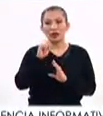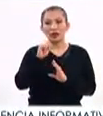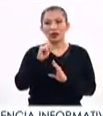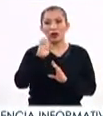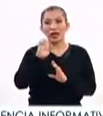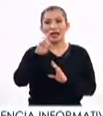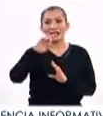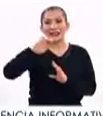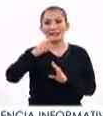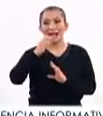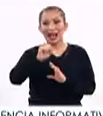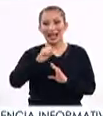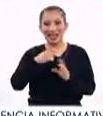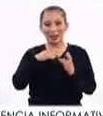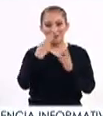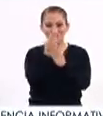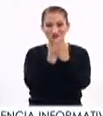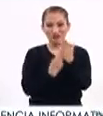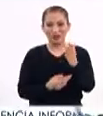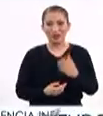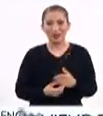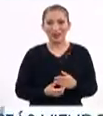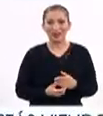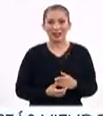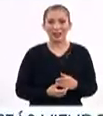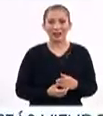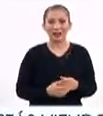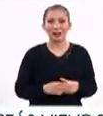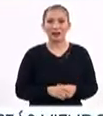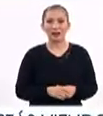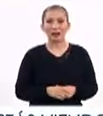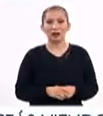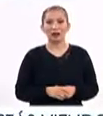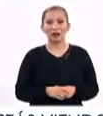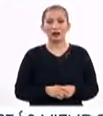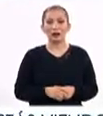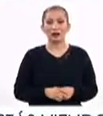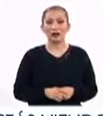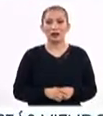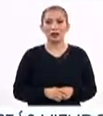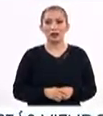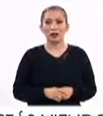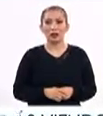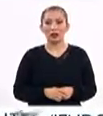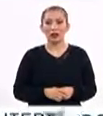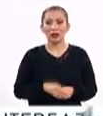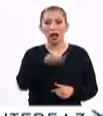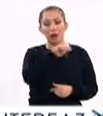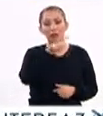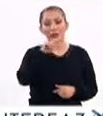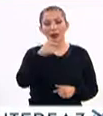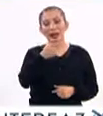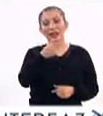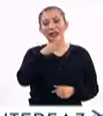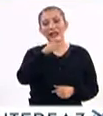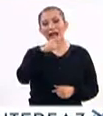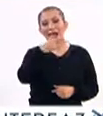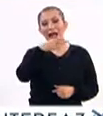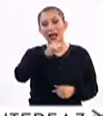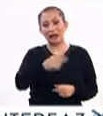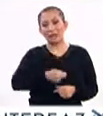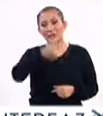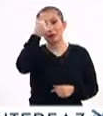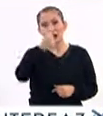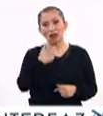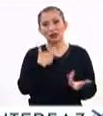muñequita de enfrente. Para poderla ver. También tenemos aplicaciones como Hiragana para aprender los